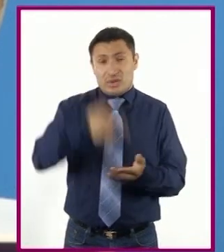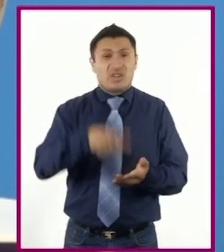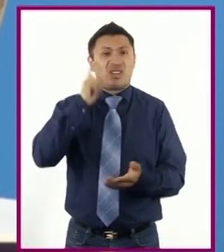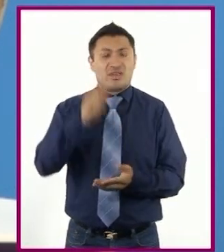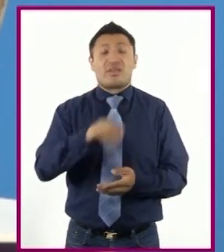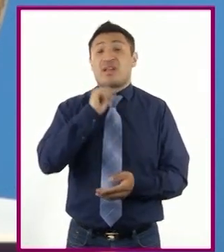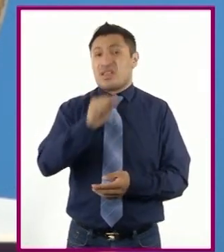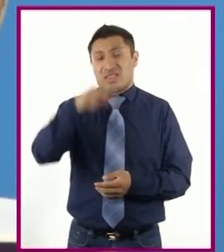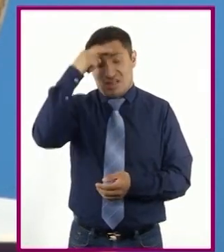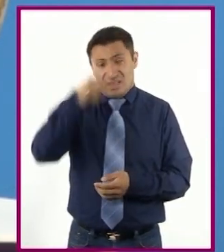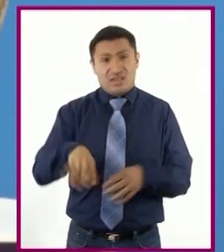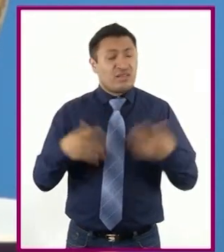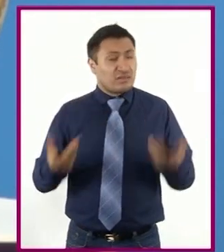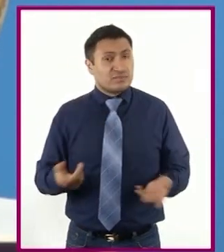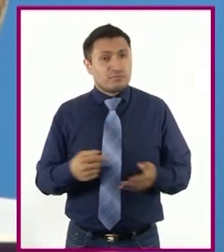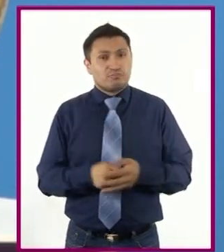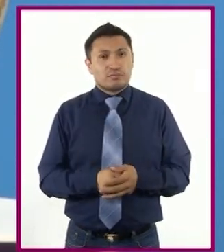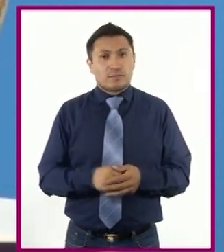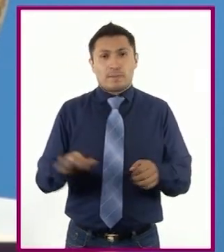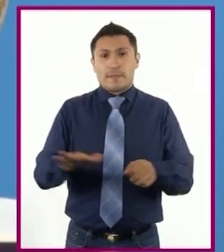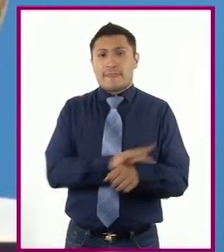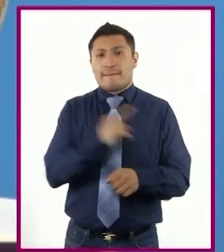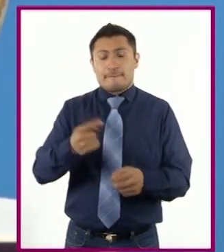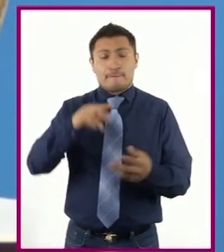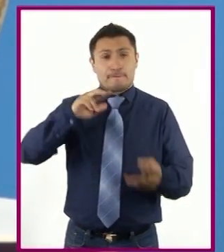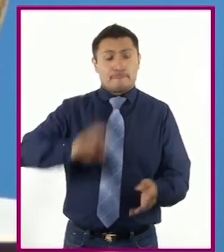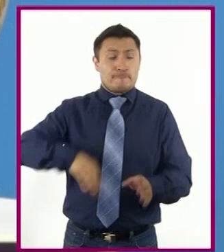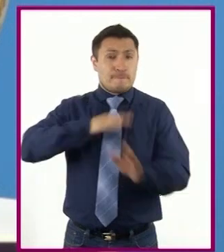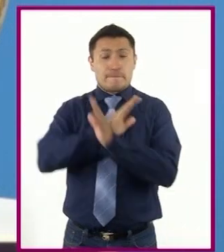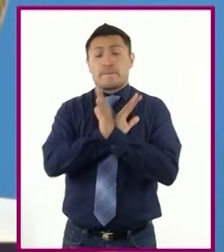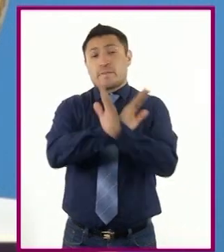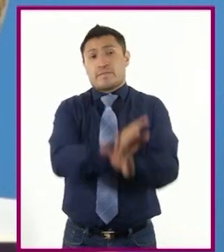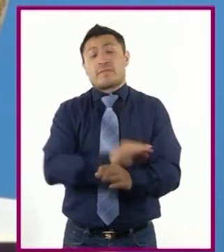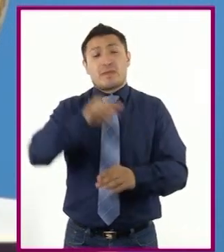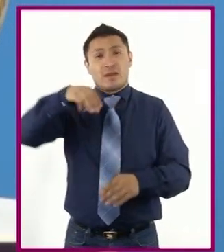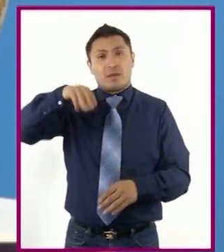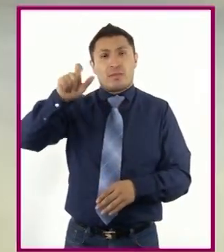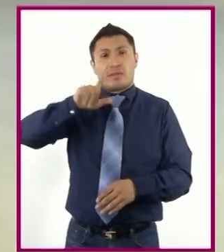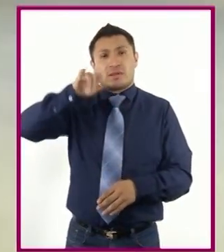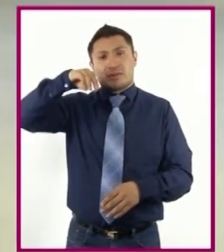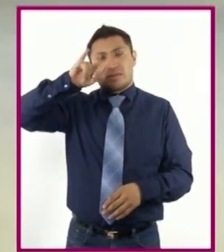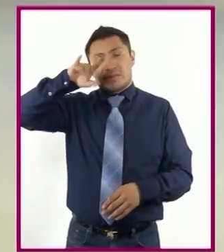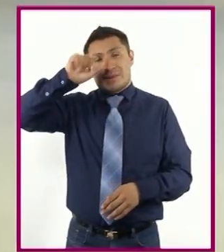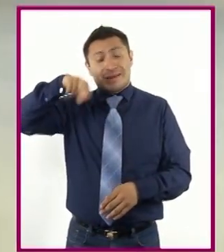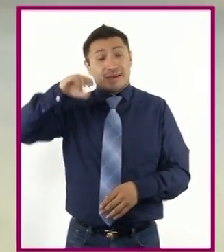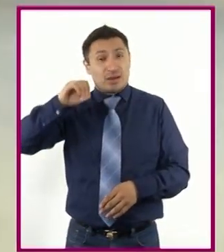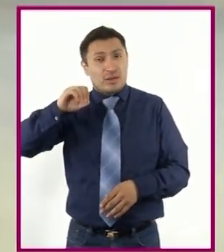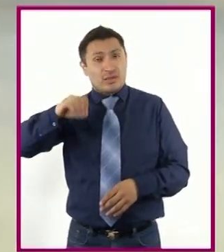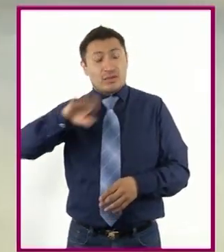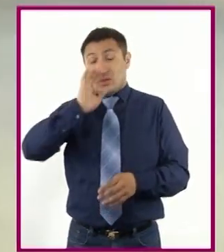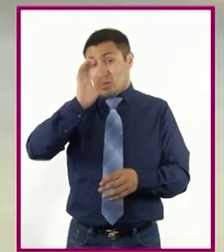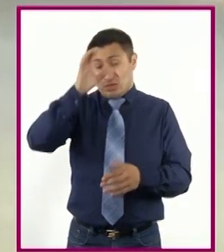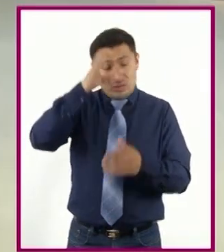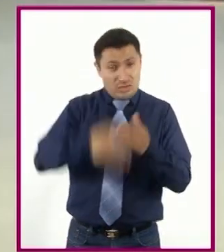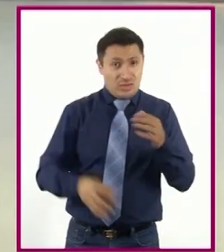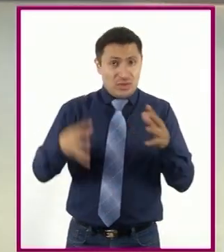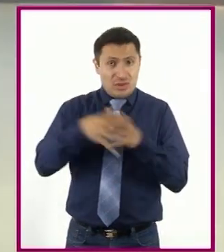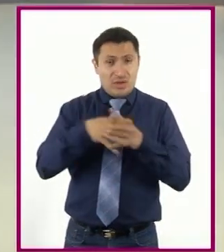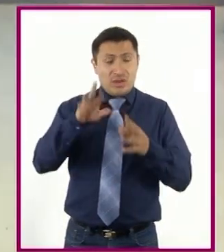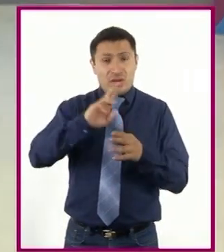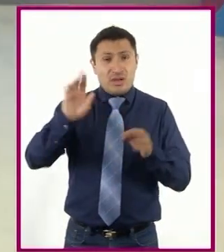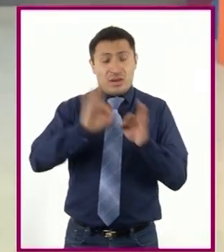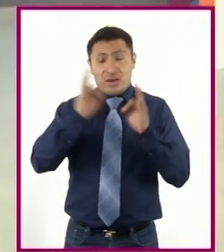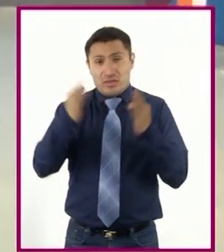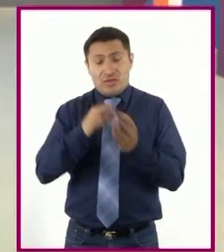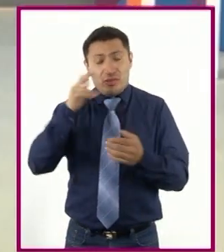la nada mexicana? ¿Por qué se oponía a la abdicación de Maximiliano? Al concluir la Guerra de Reforma,